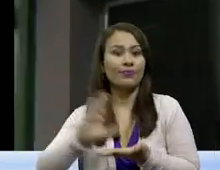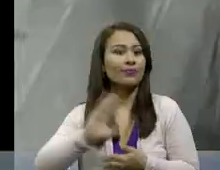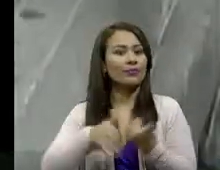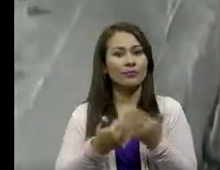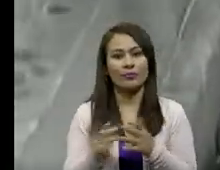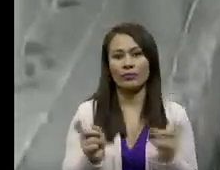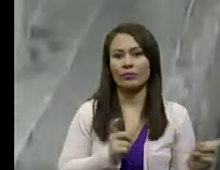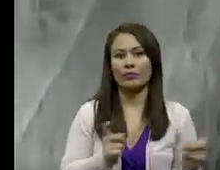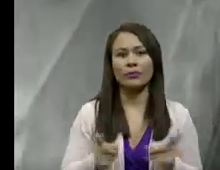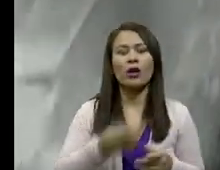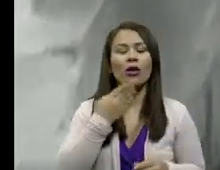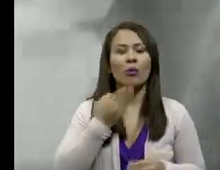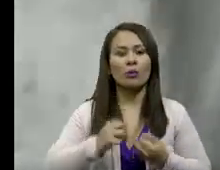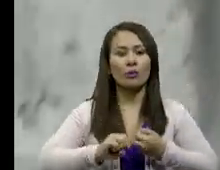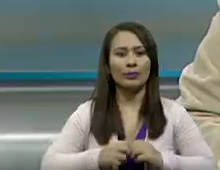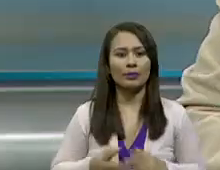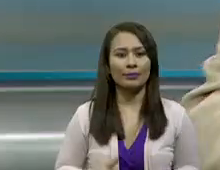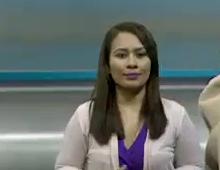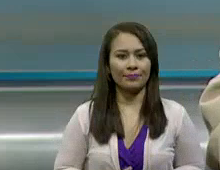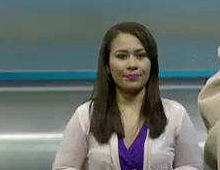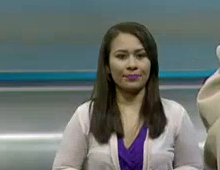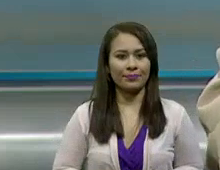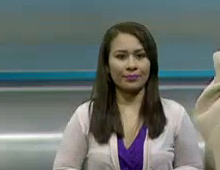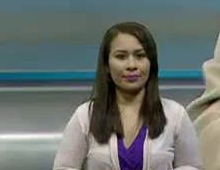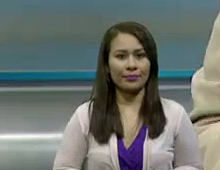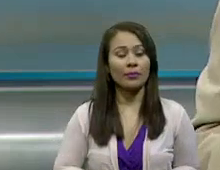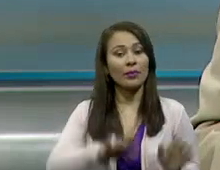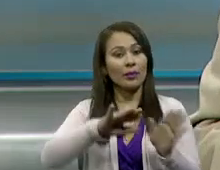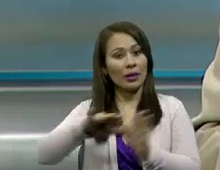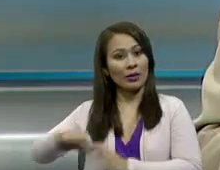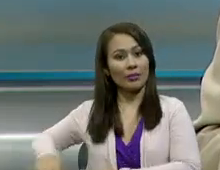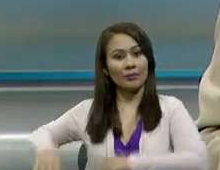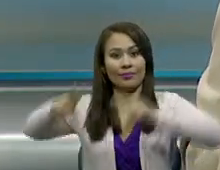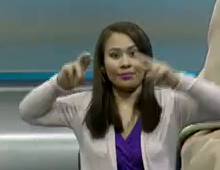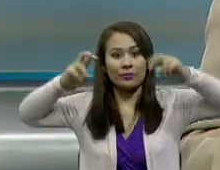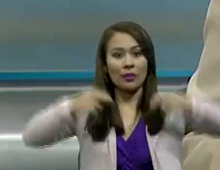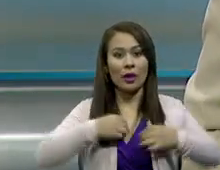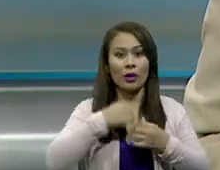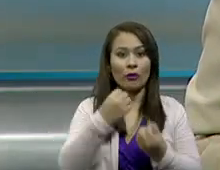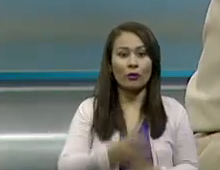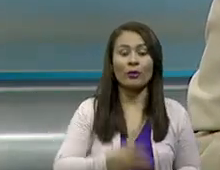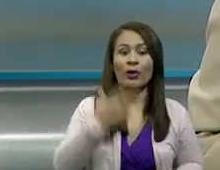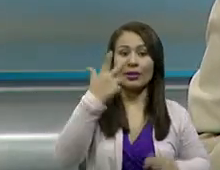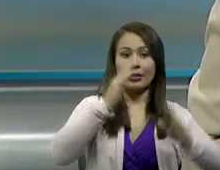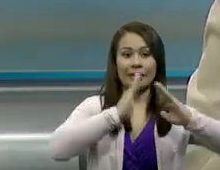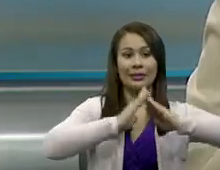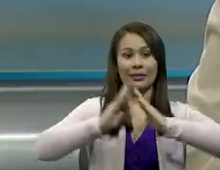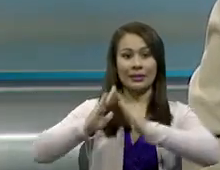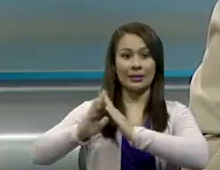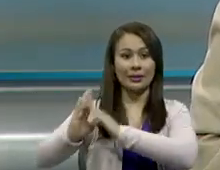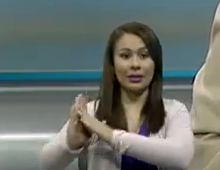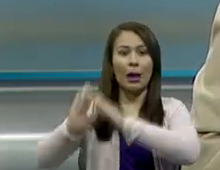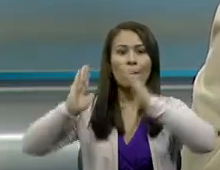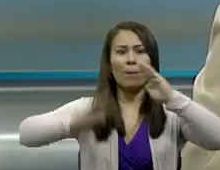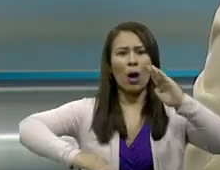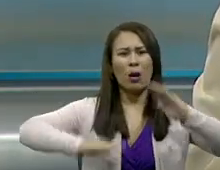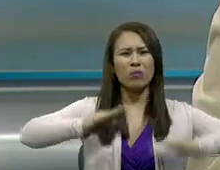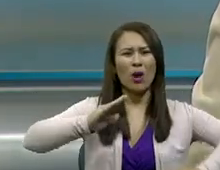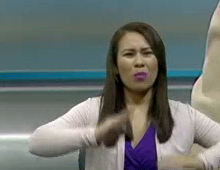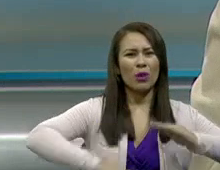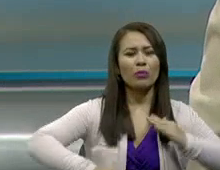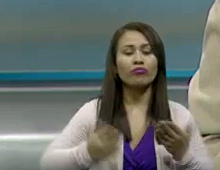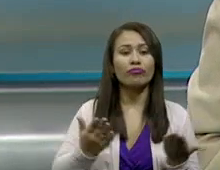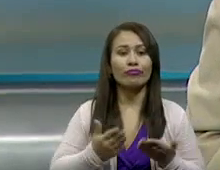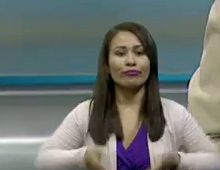situación. Informó Rosalena Vascones. Cambiamos de tema para informarles que 3 viviendas colapsaron en la cooperativa de vivienda